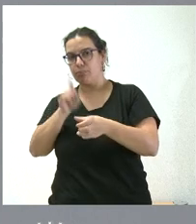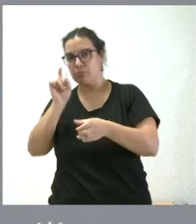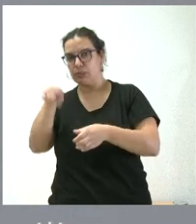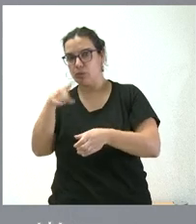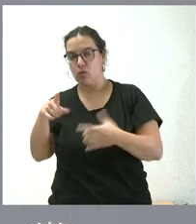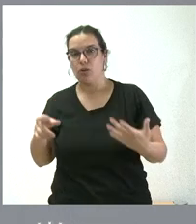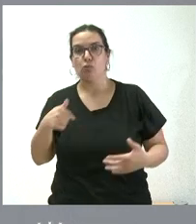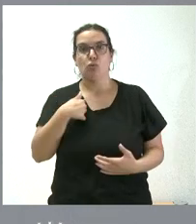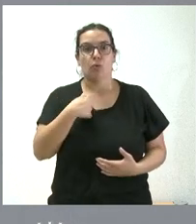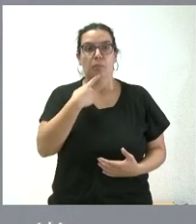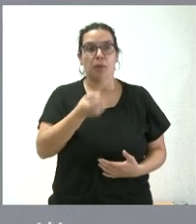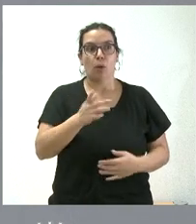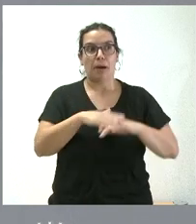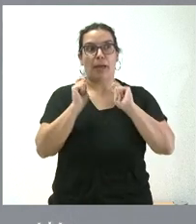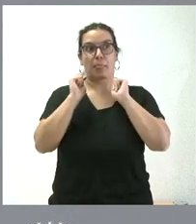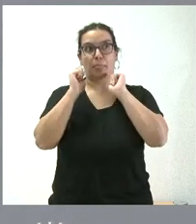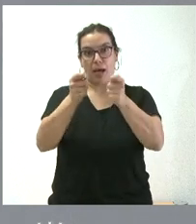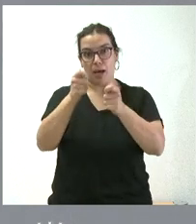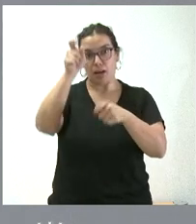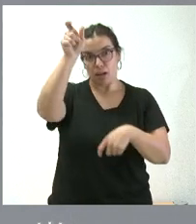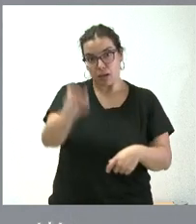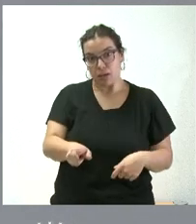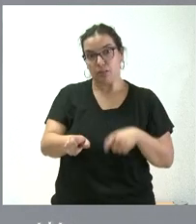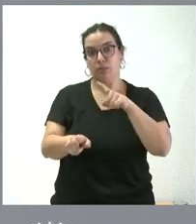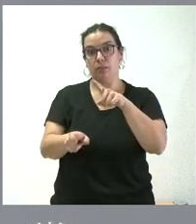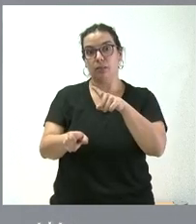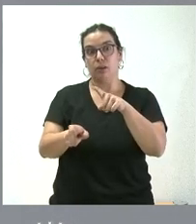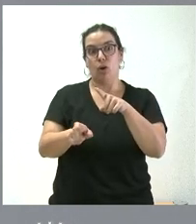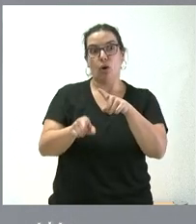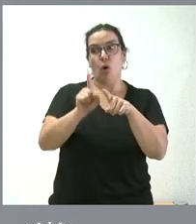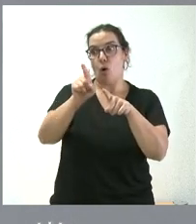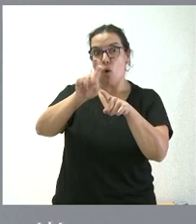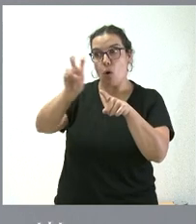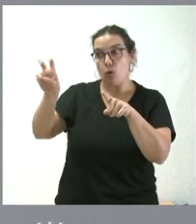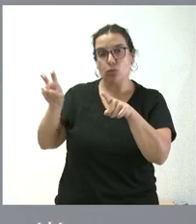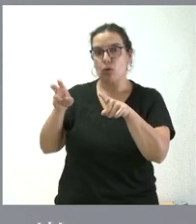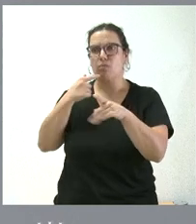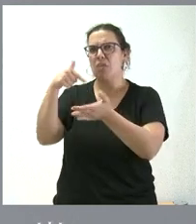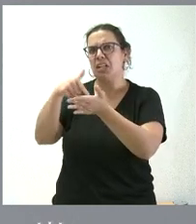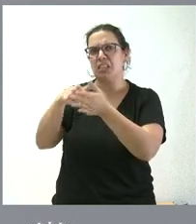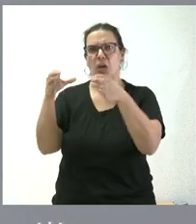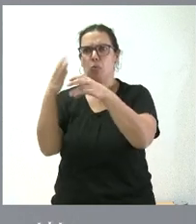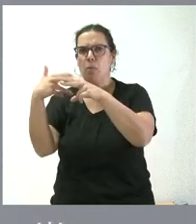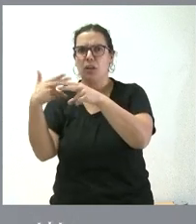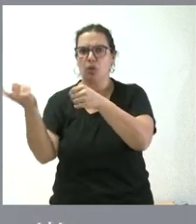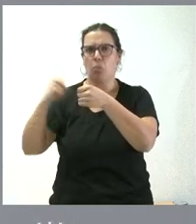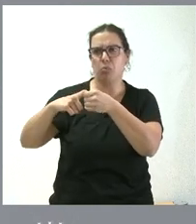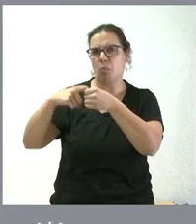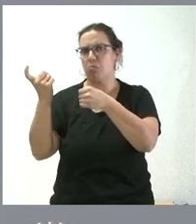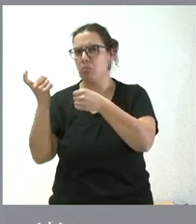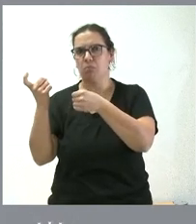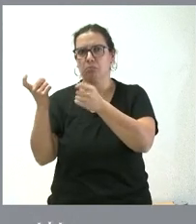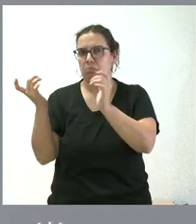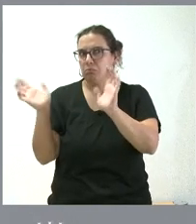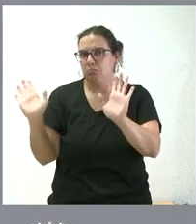puedo decir que la H arle a él ni a nadie se le exige la afiliación a ningún partido político ni Se